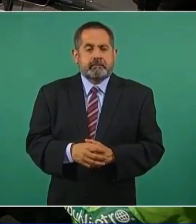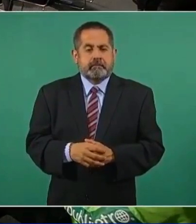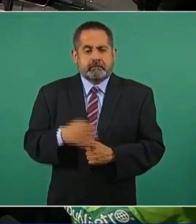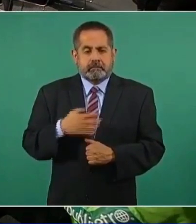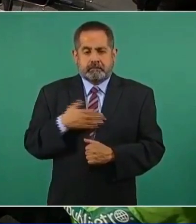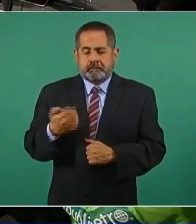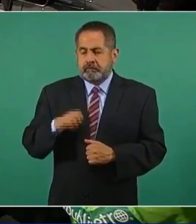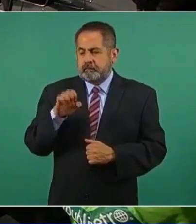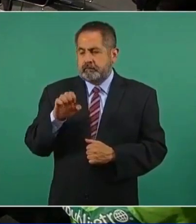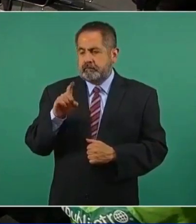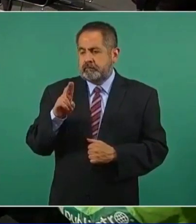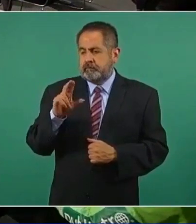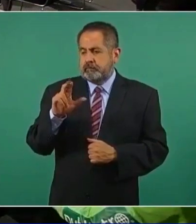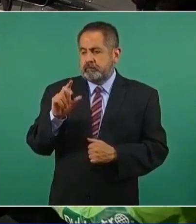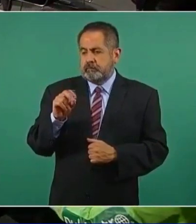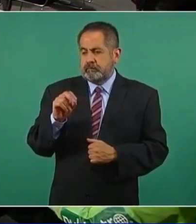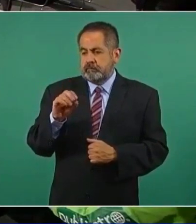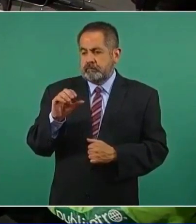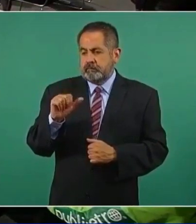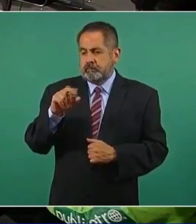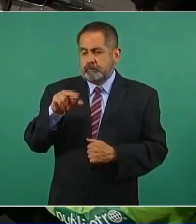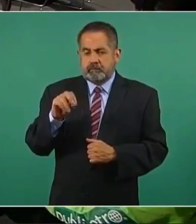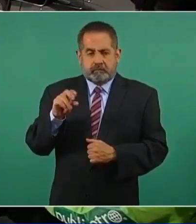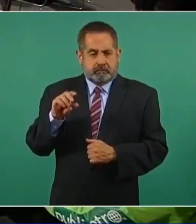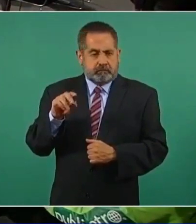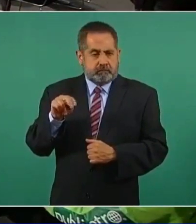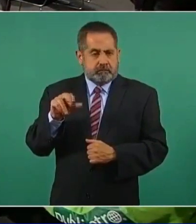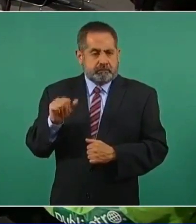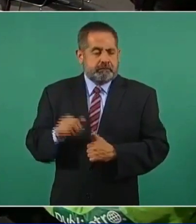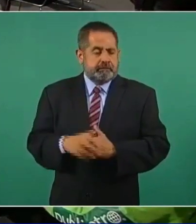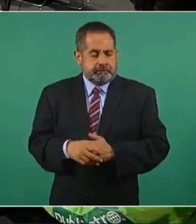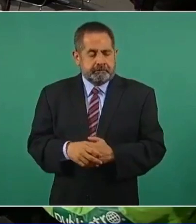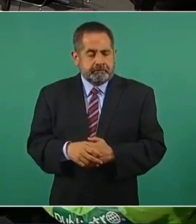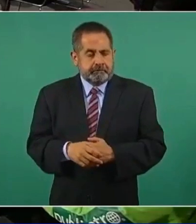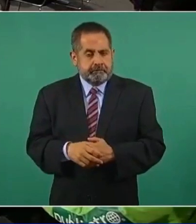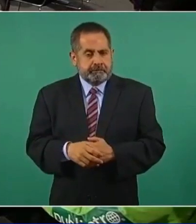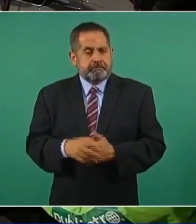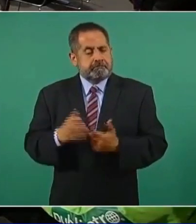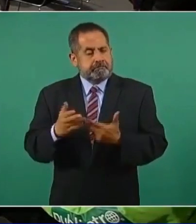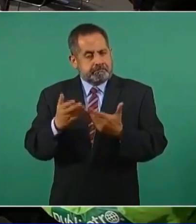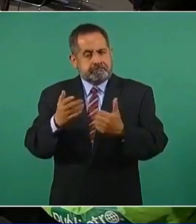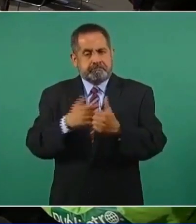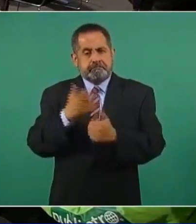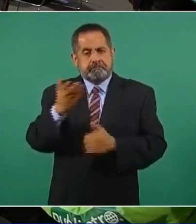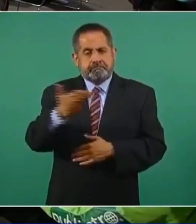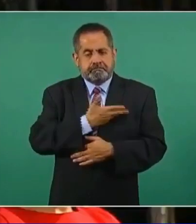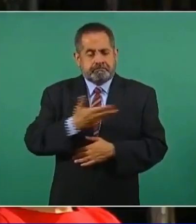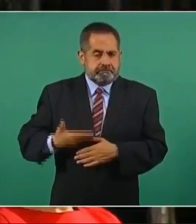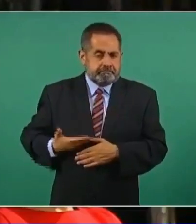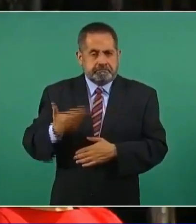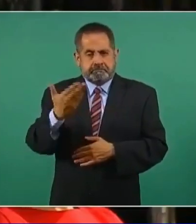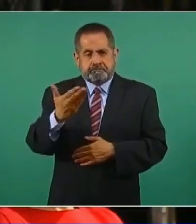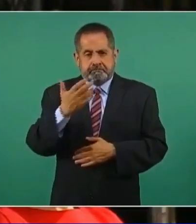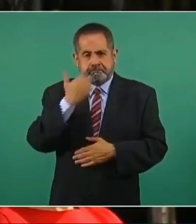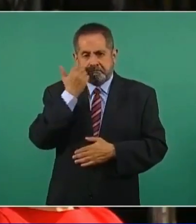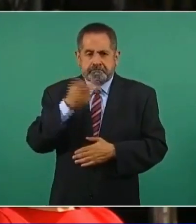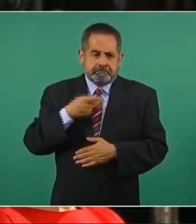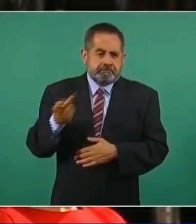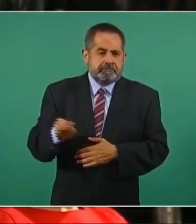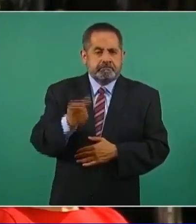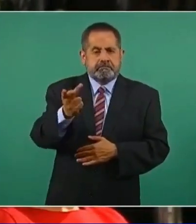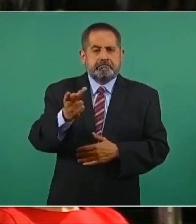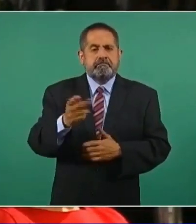Eduardo Esquivel Ancona, SDP Noticias. En primer lugar, señor presidente, le quisiera